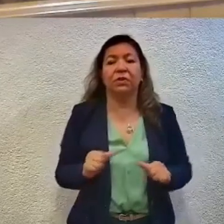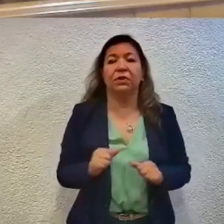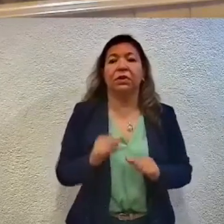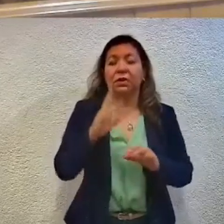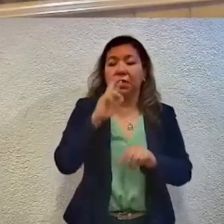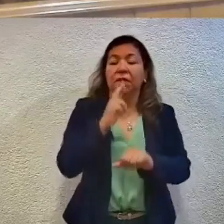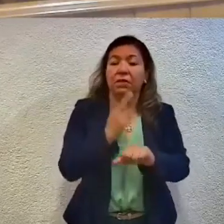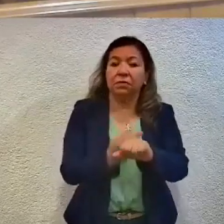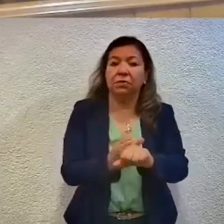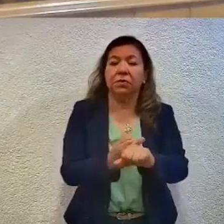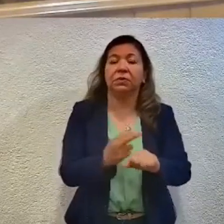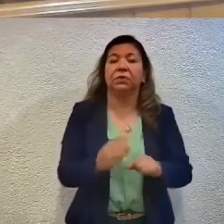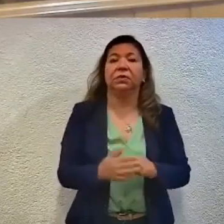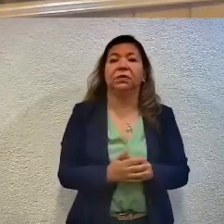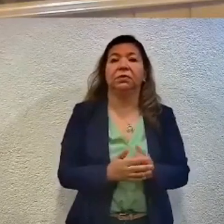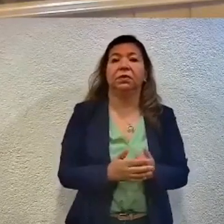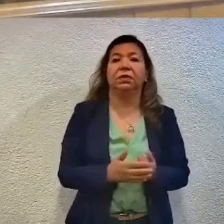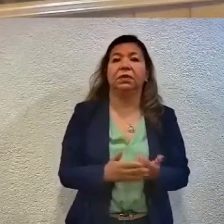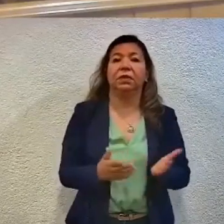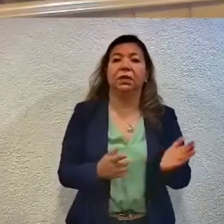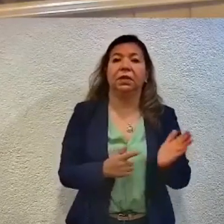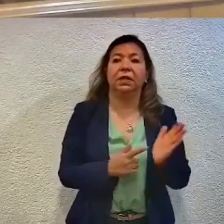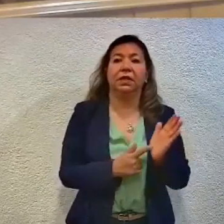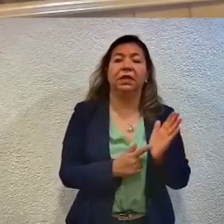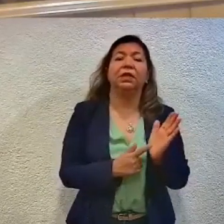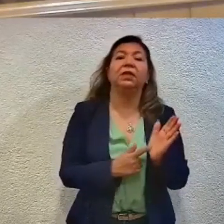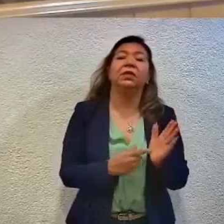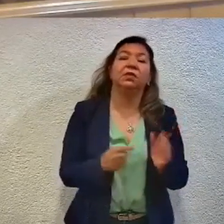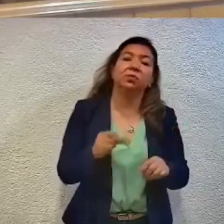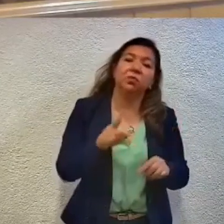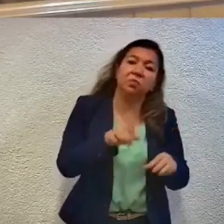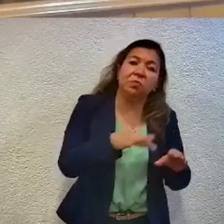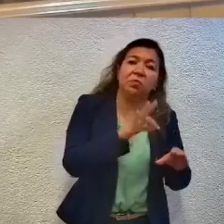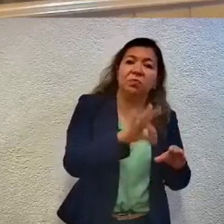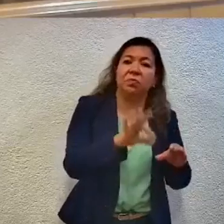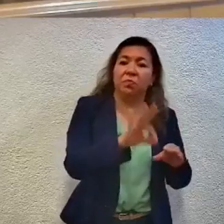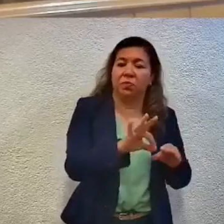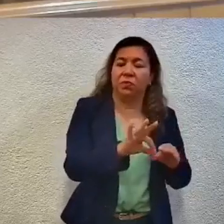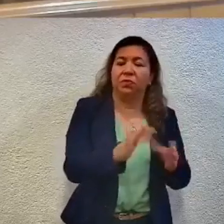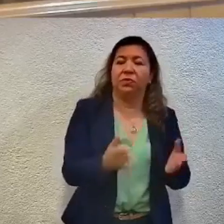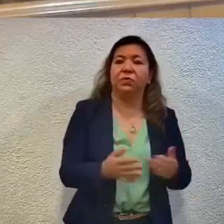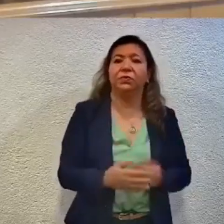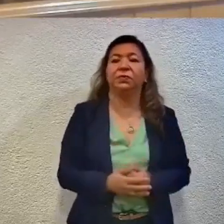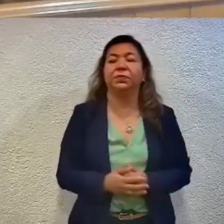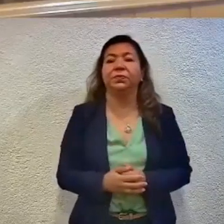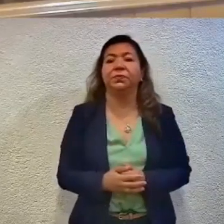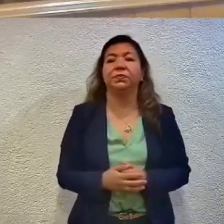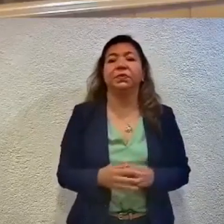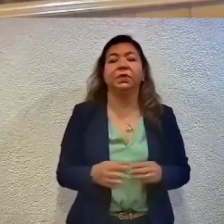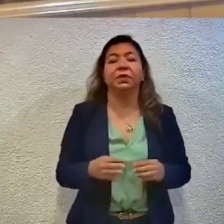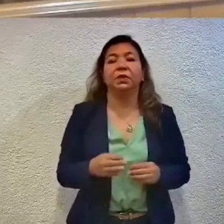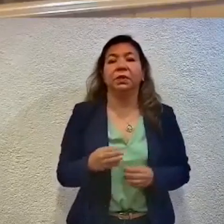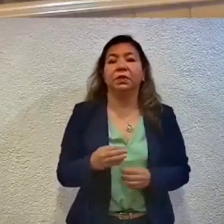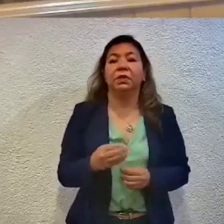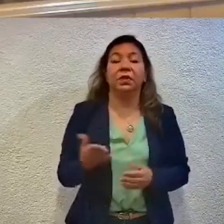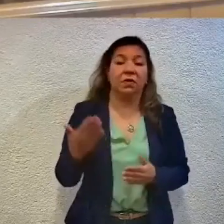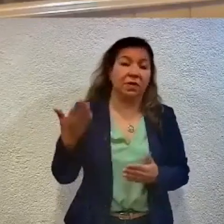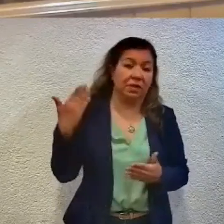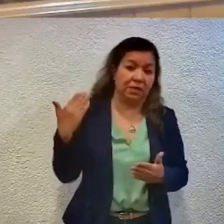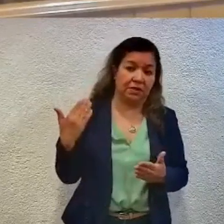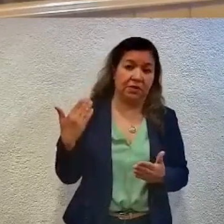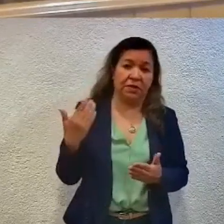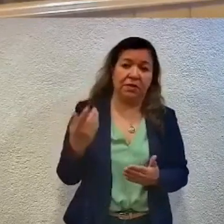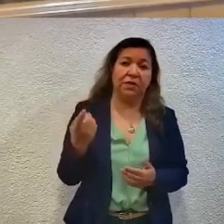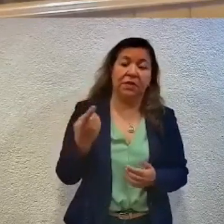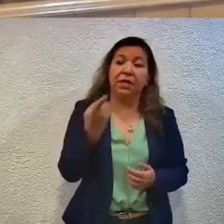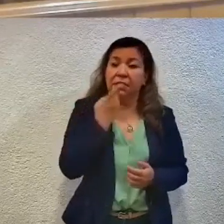permanecer intocados sin continuar rigiendo el sentido del voto que por esta vía se impugna. No es óbice a lo anterior que el actor